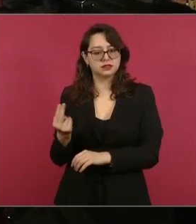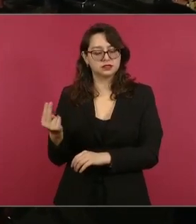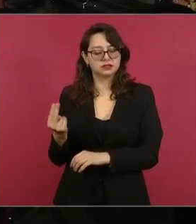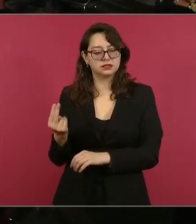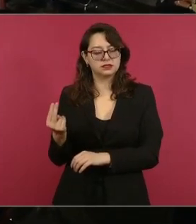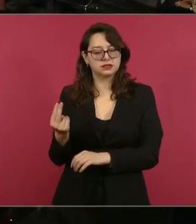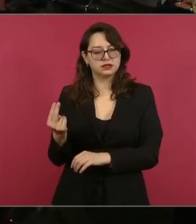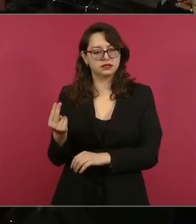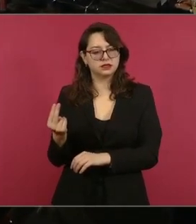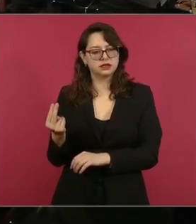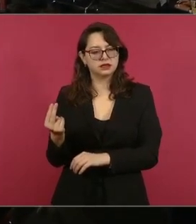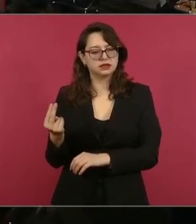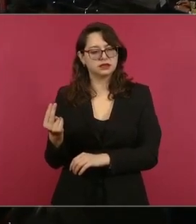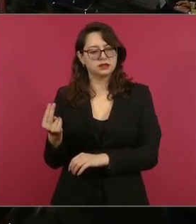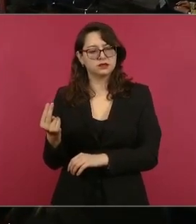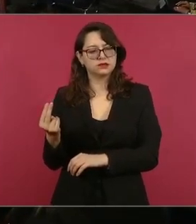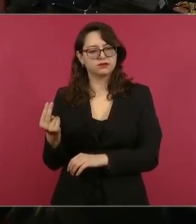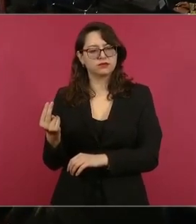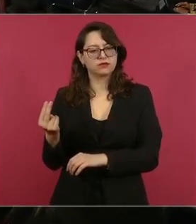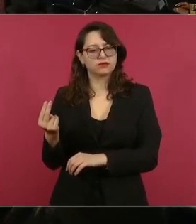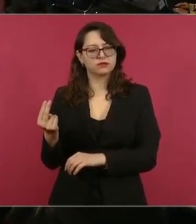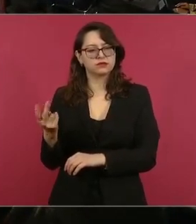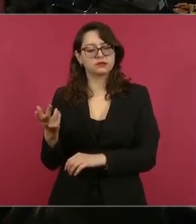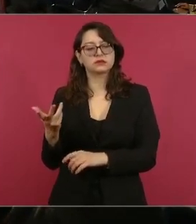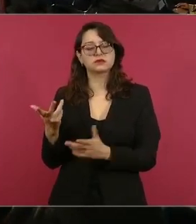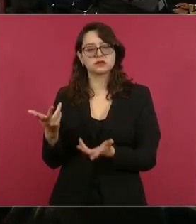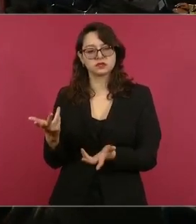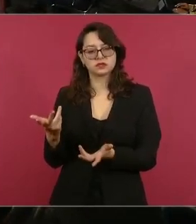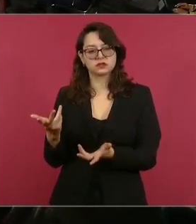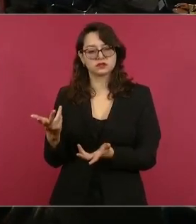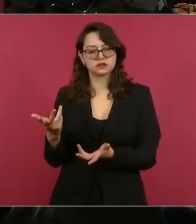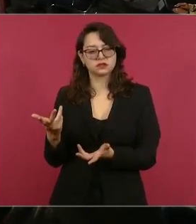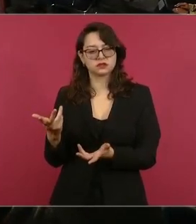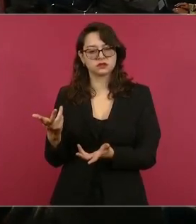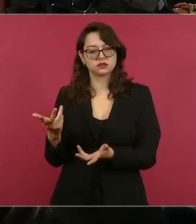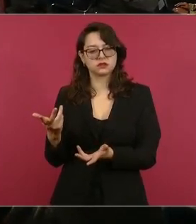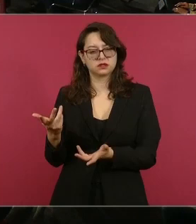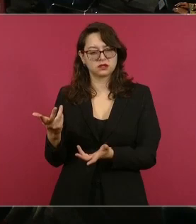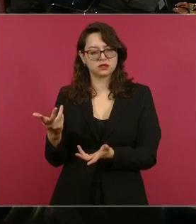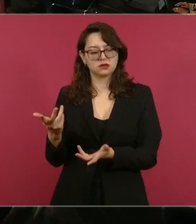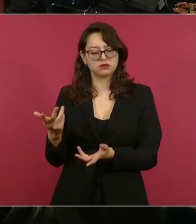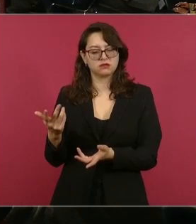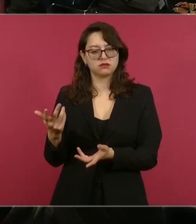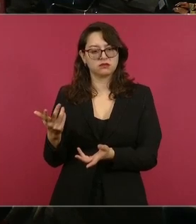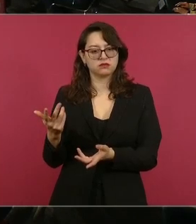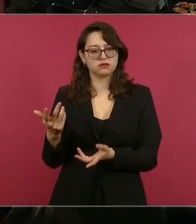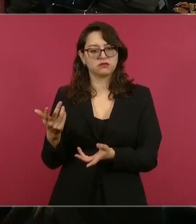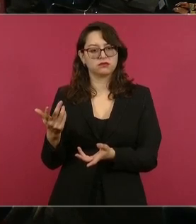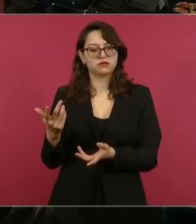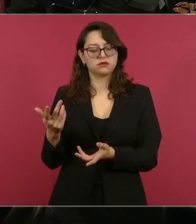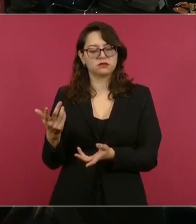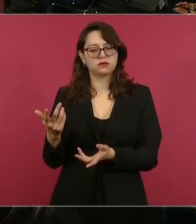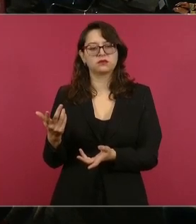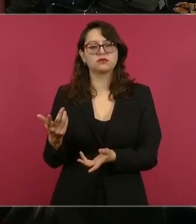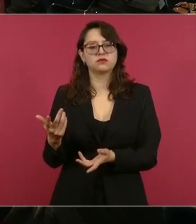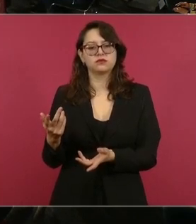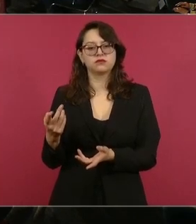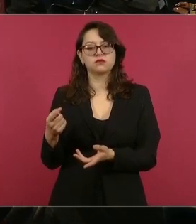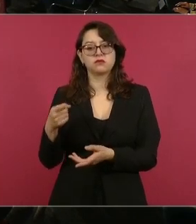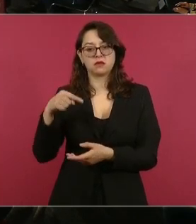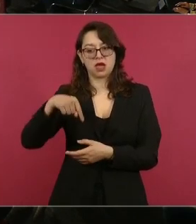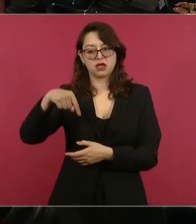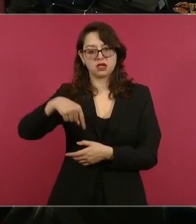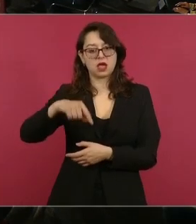que todas las fuerzas que están apoyando aquí en Acapulco pues puedan realizar su